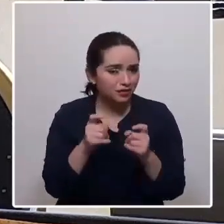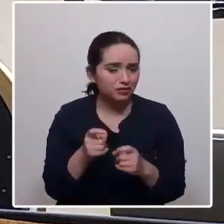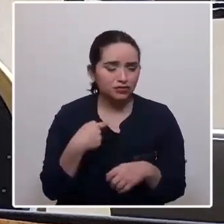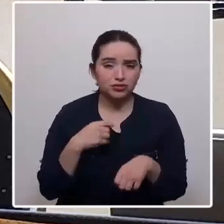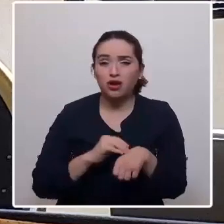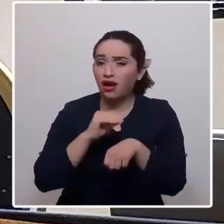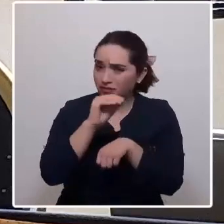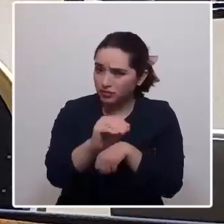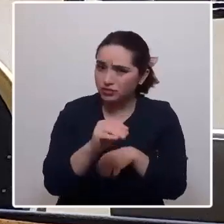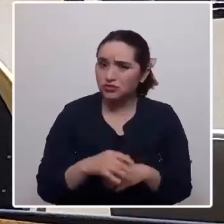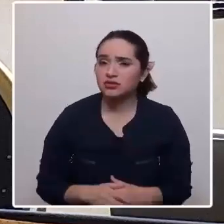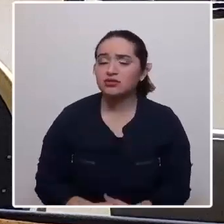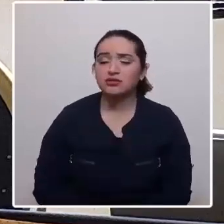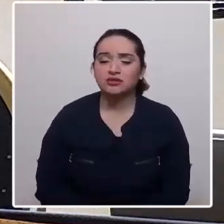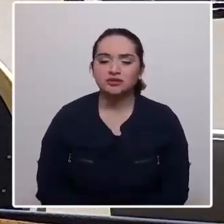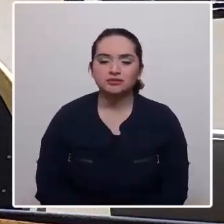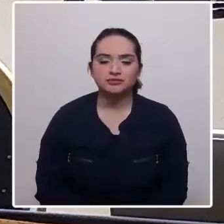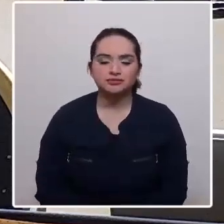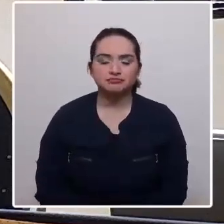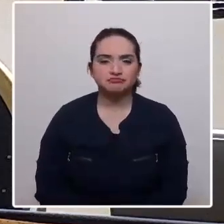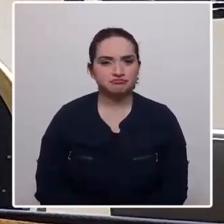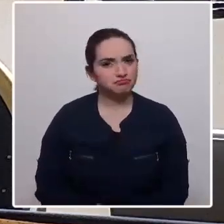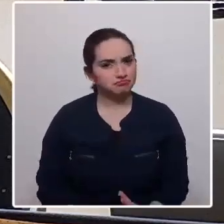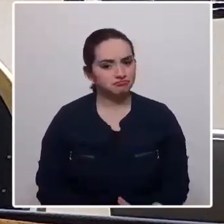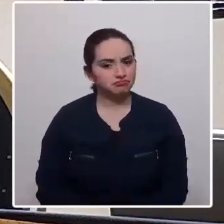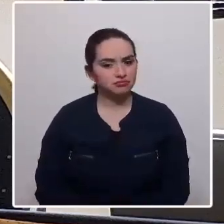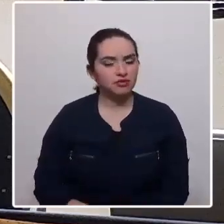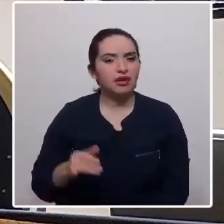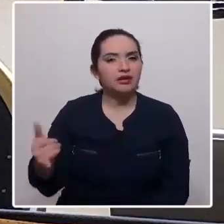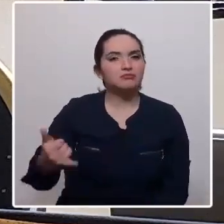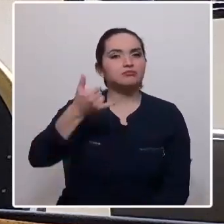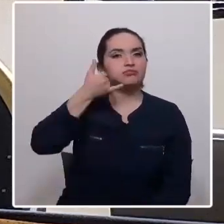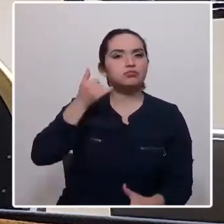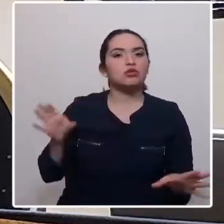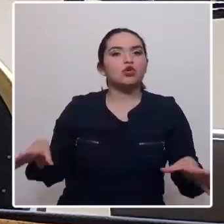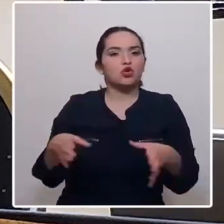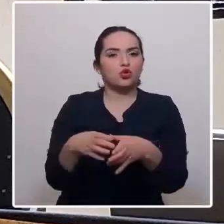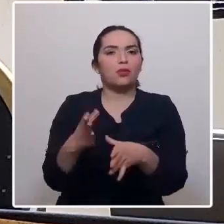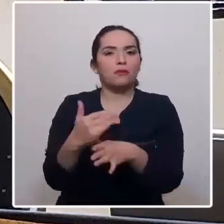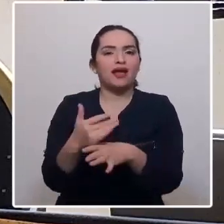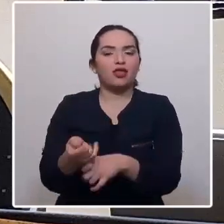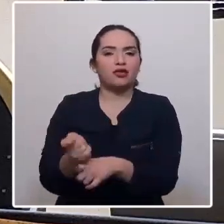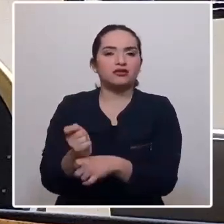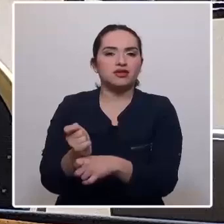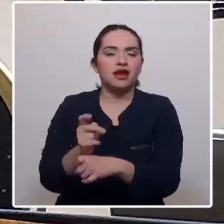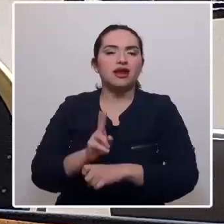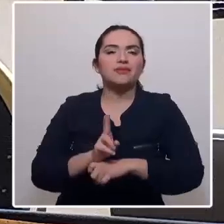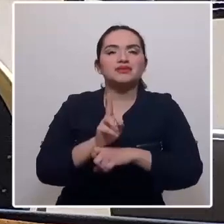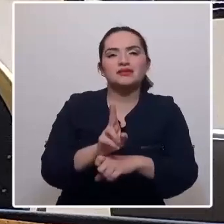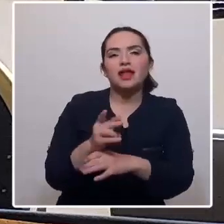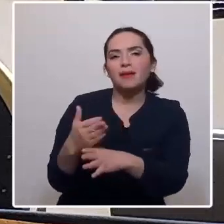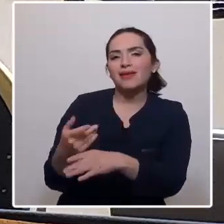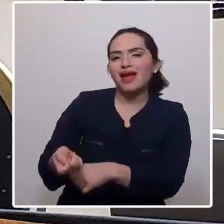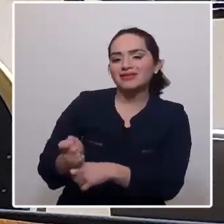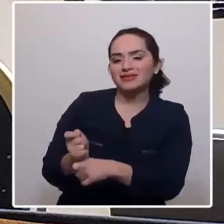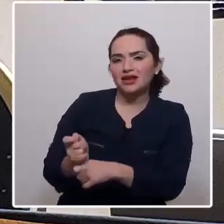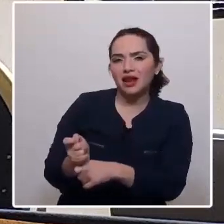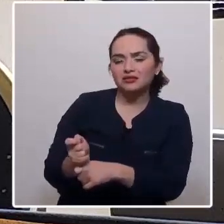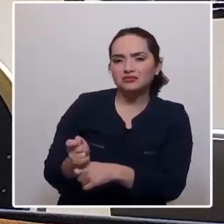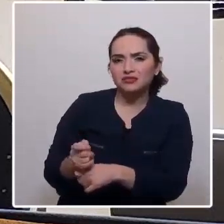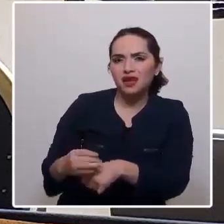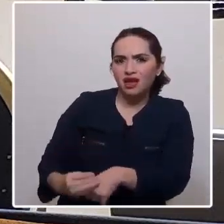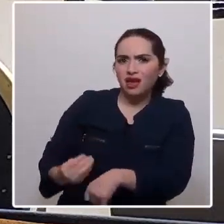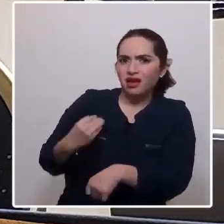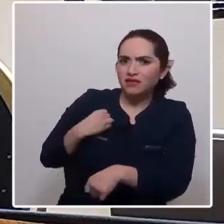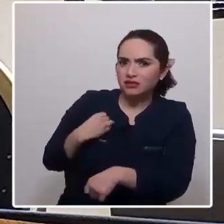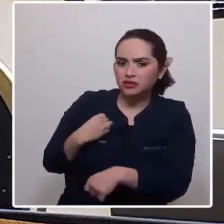atención que me acaba de llamar las confederaciones de pescadores artesanales, los representantes de la pesca artesanal, haciendo hincapié que en